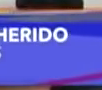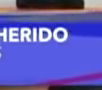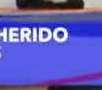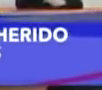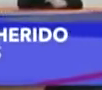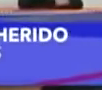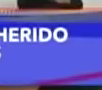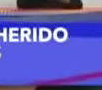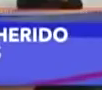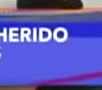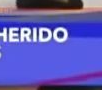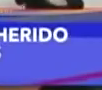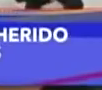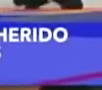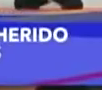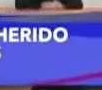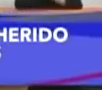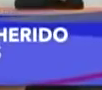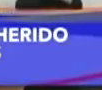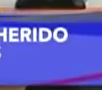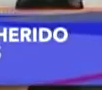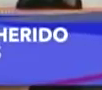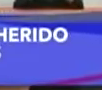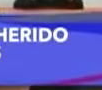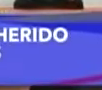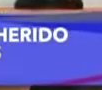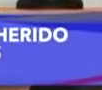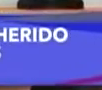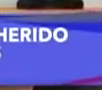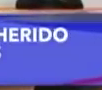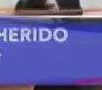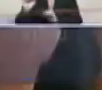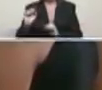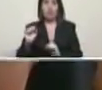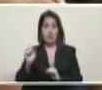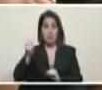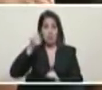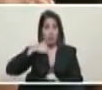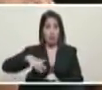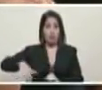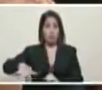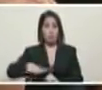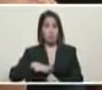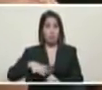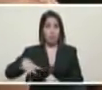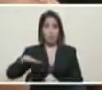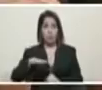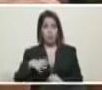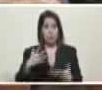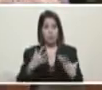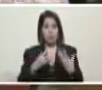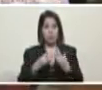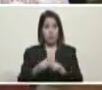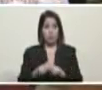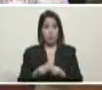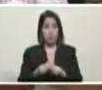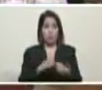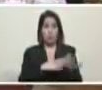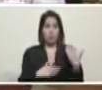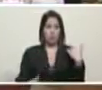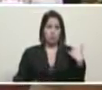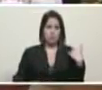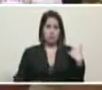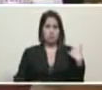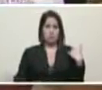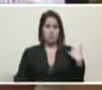militar de la patria que dio su vida por defender la soberanía e integridad de la nación. Acompañan al presidente Nicolás Maduro